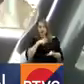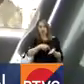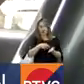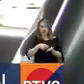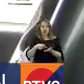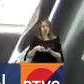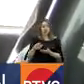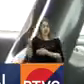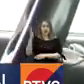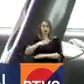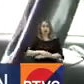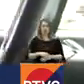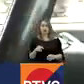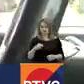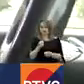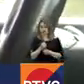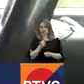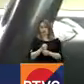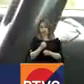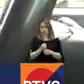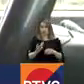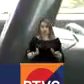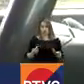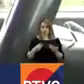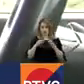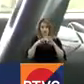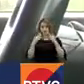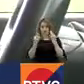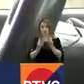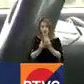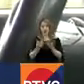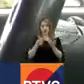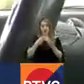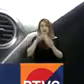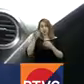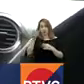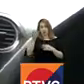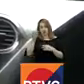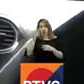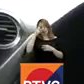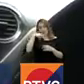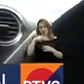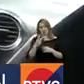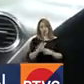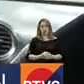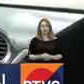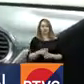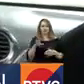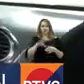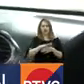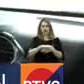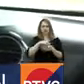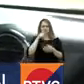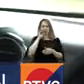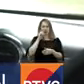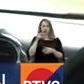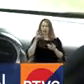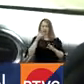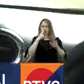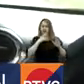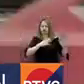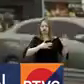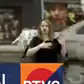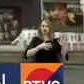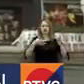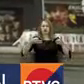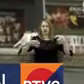de aquí este trabajo depende mi familia como mi esposa y mis dos hijos es uno de los taxistas que también está comprometido con la seguridad